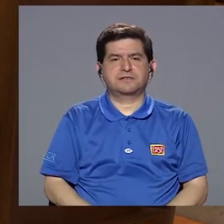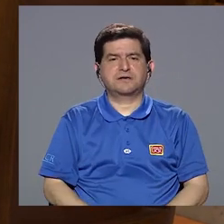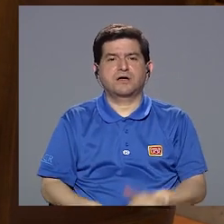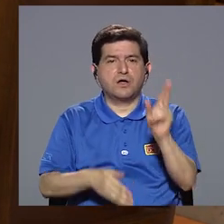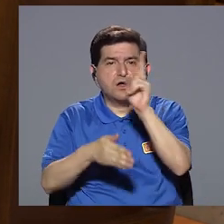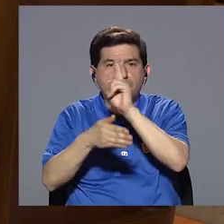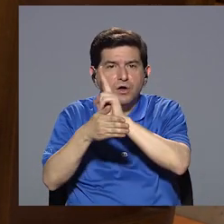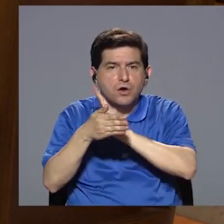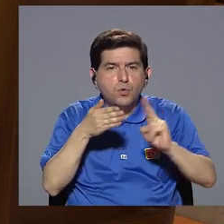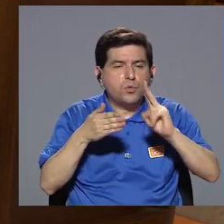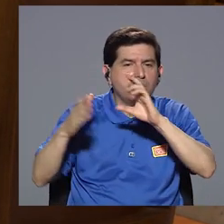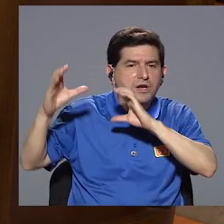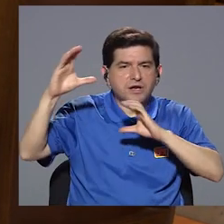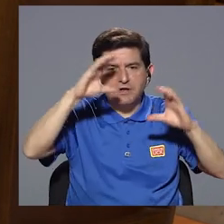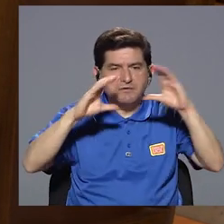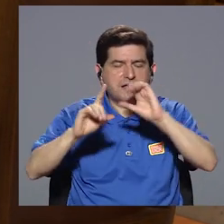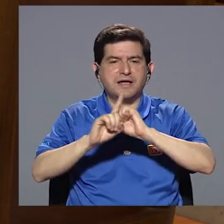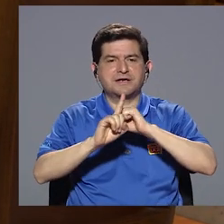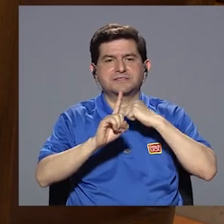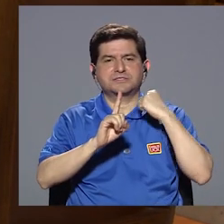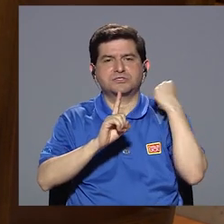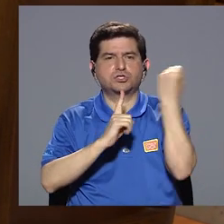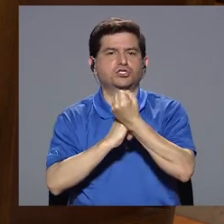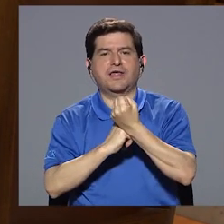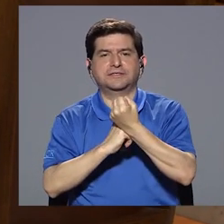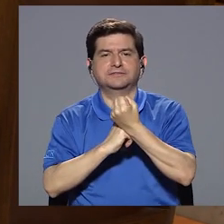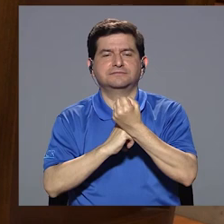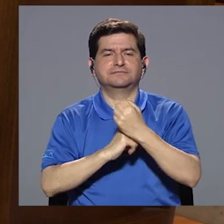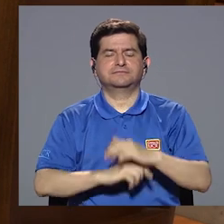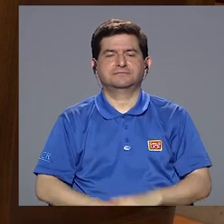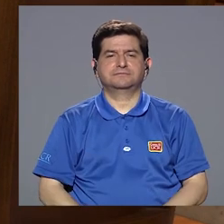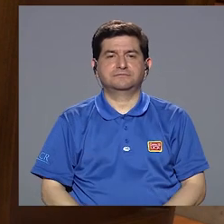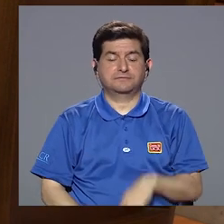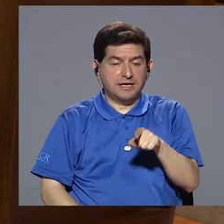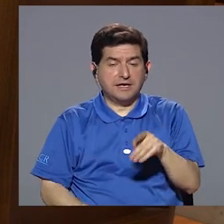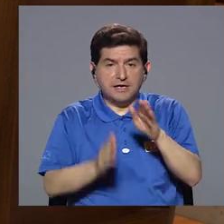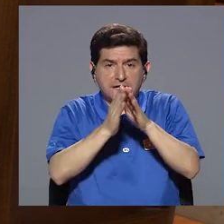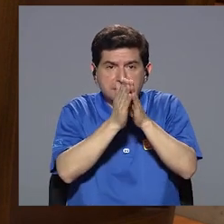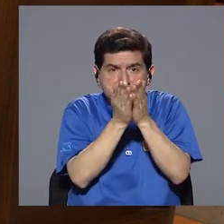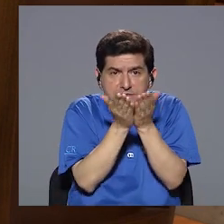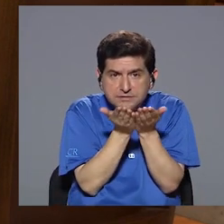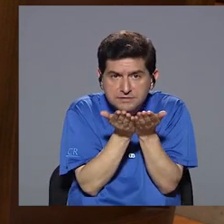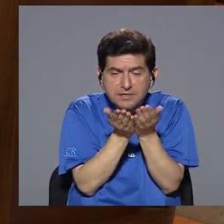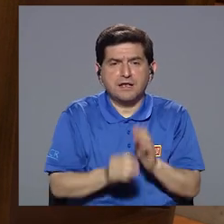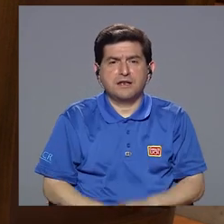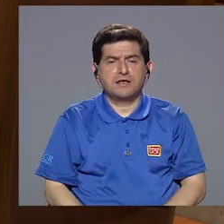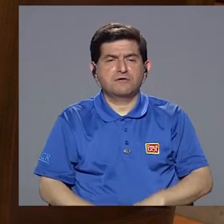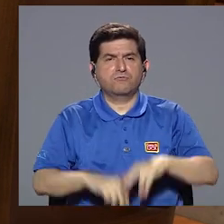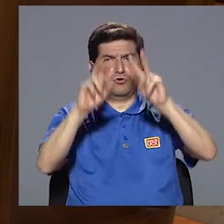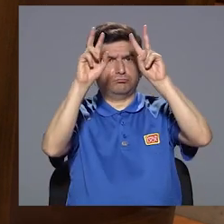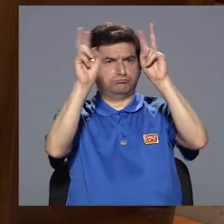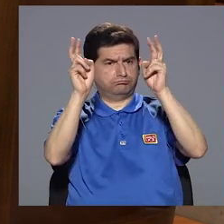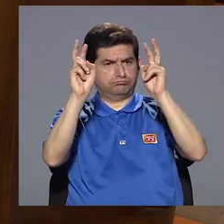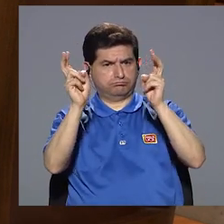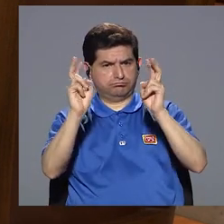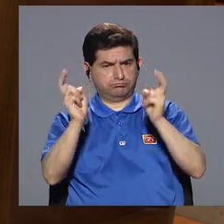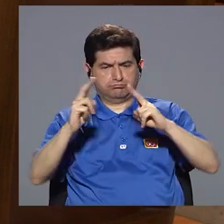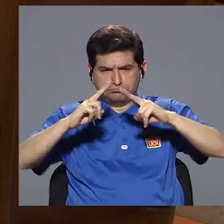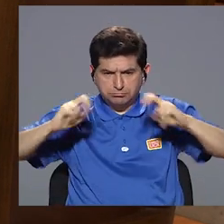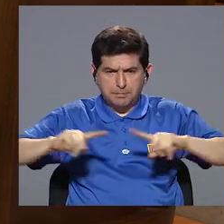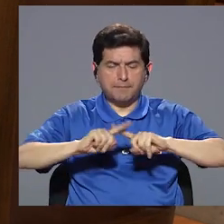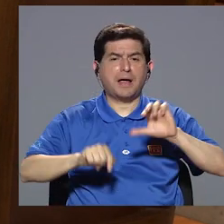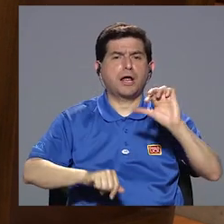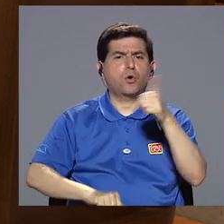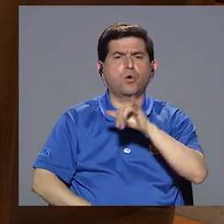academia universidad ciencia y sociedad libro en el cual toca estos